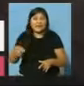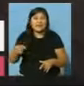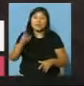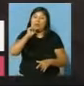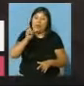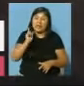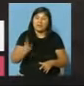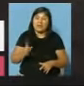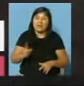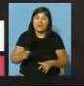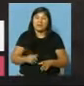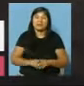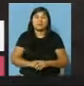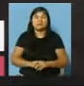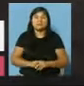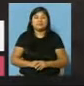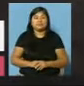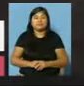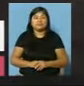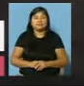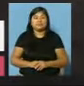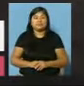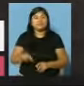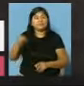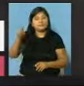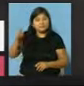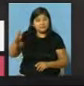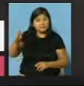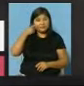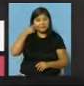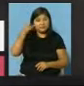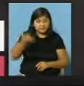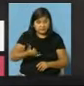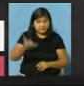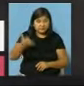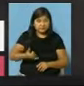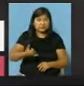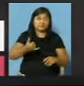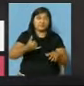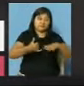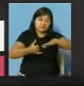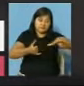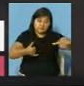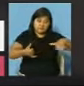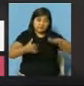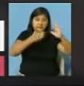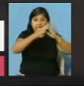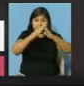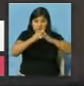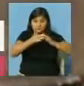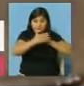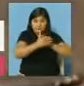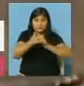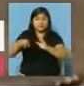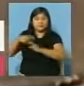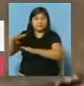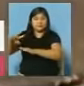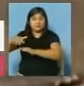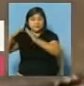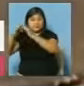vez es muy peligroso para su salud, ¿no? Desde que prácticamente el barrio, la gente acá del barrio del